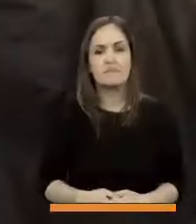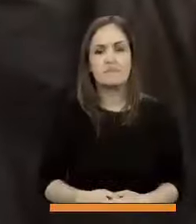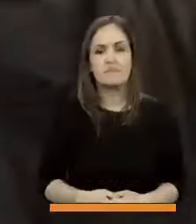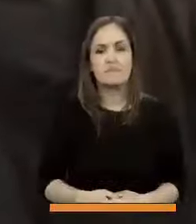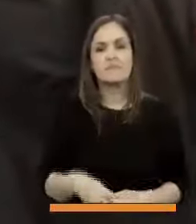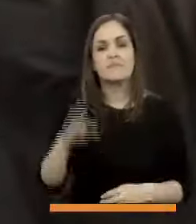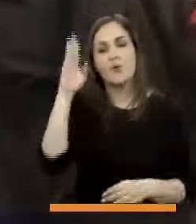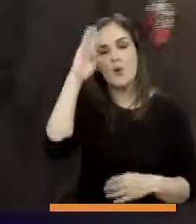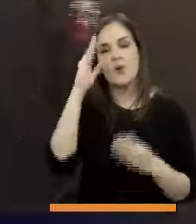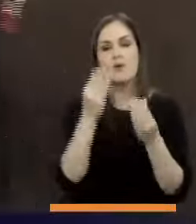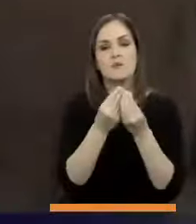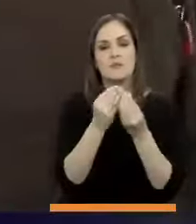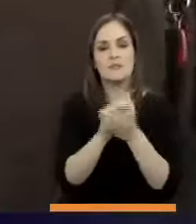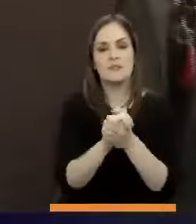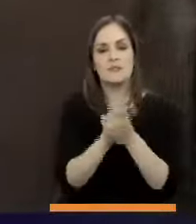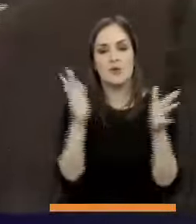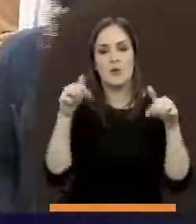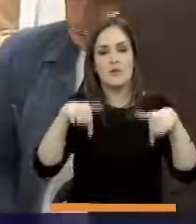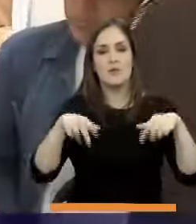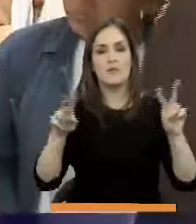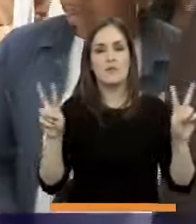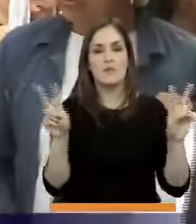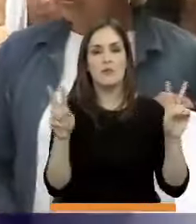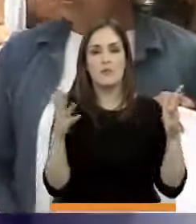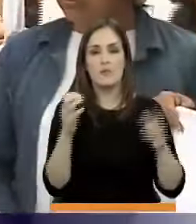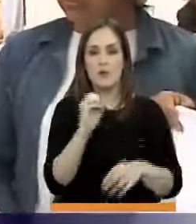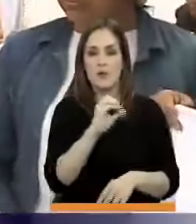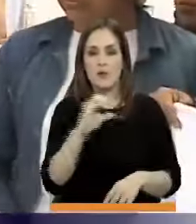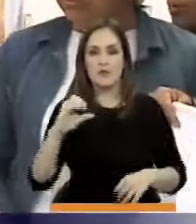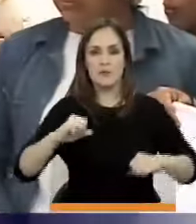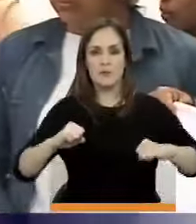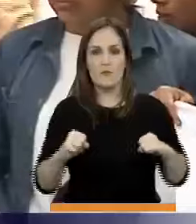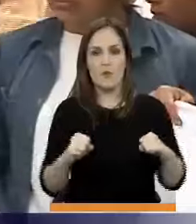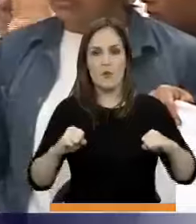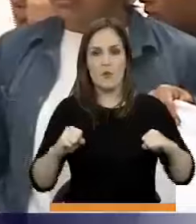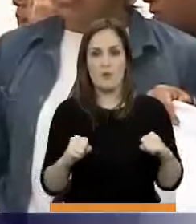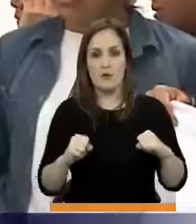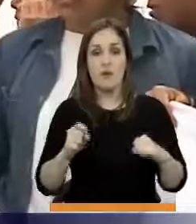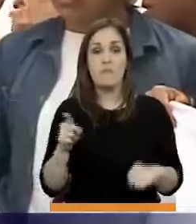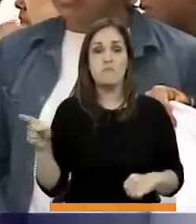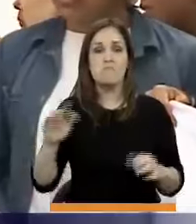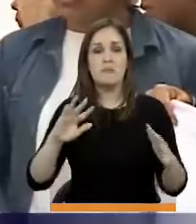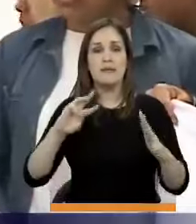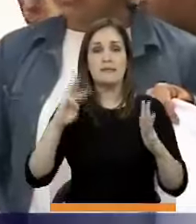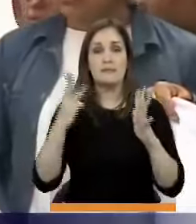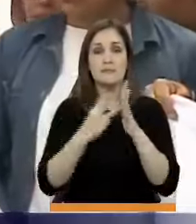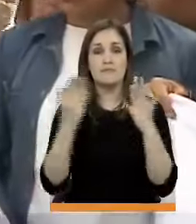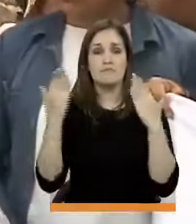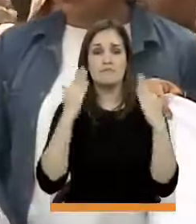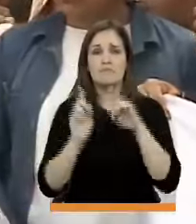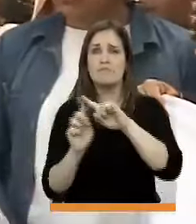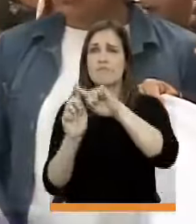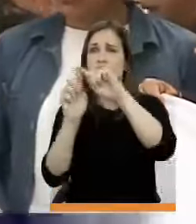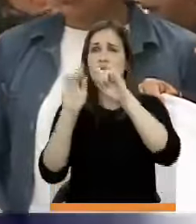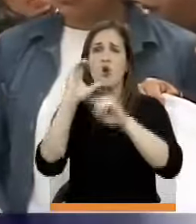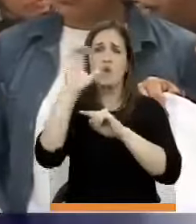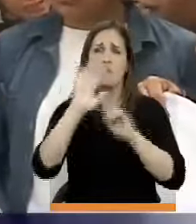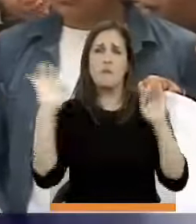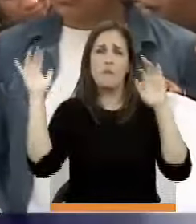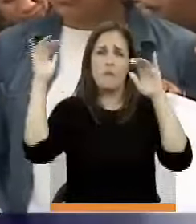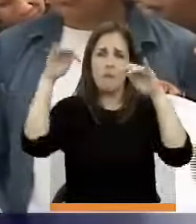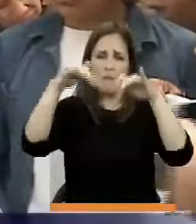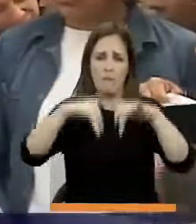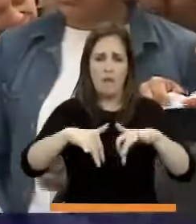Hola compañeros, cordial saludo a esta hora de la tarde aquí desde el occidente de Bogotá, donde más de 3.000 campesinos de diferentes partes de Colombia